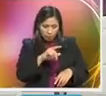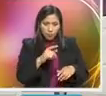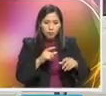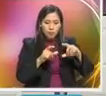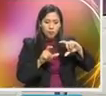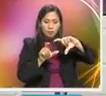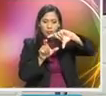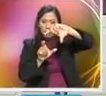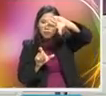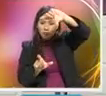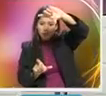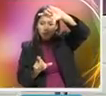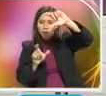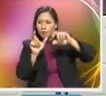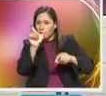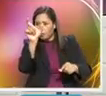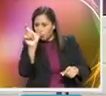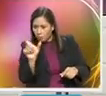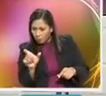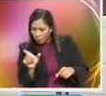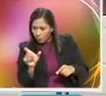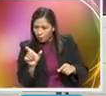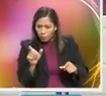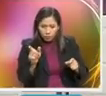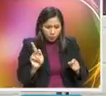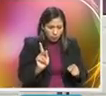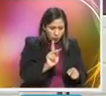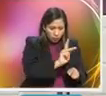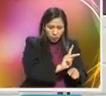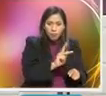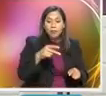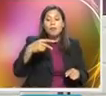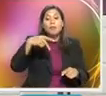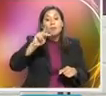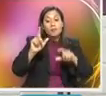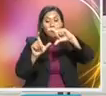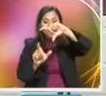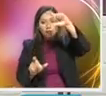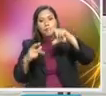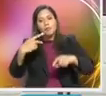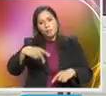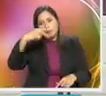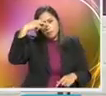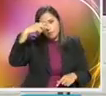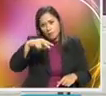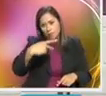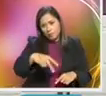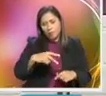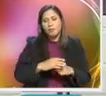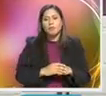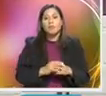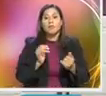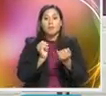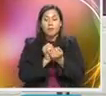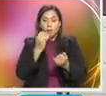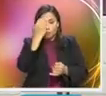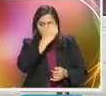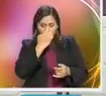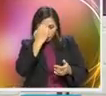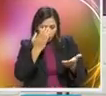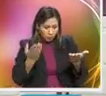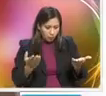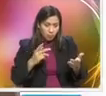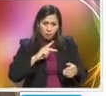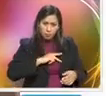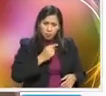de crecimiento de mexicanos. Y la otra, hay otro indicador que nos dice si vamos bien en relación a nuestro